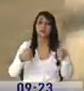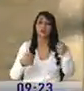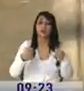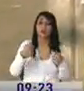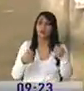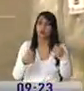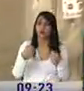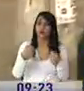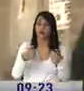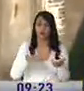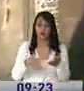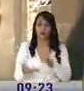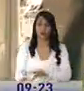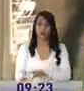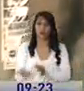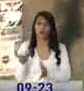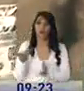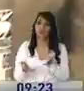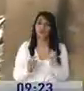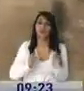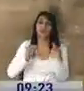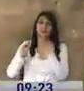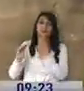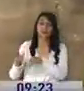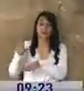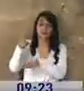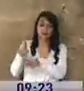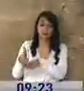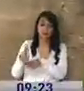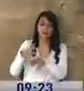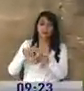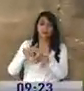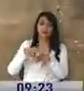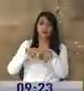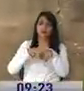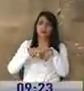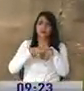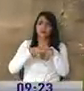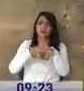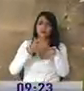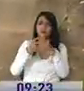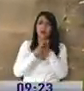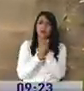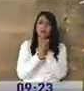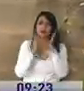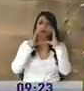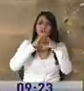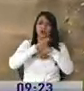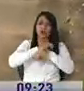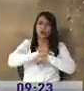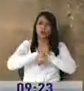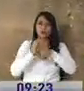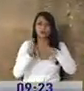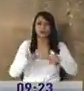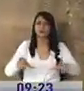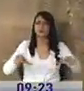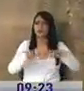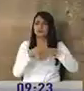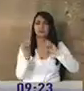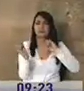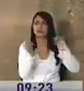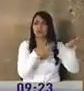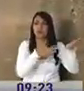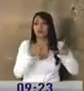el cadáver fueron dejados aquí en el lugar aprovechando la madrugada y lo desolado de